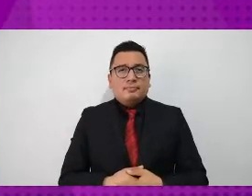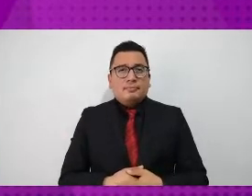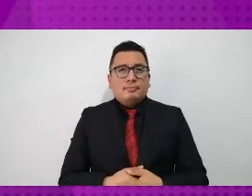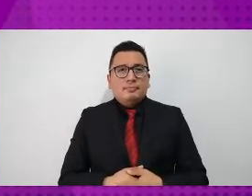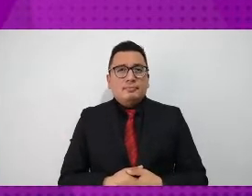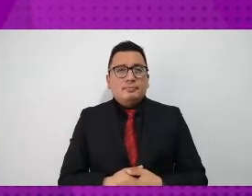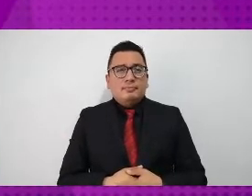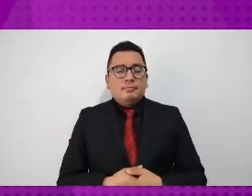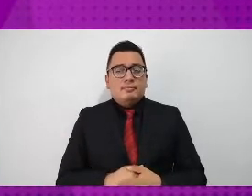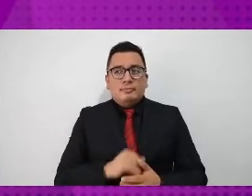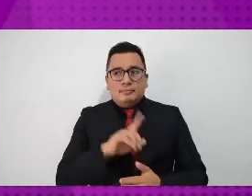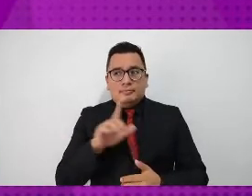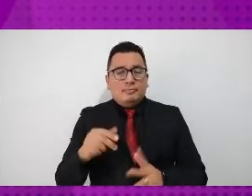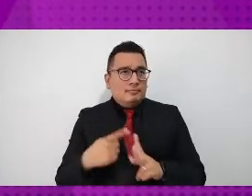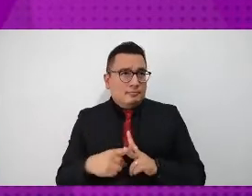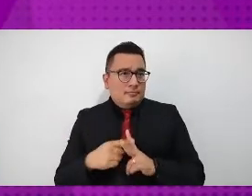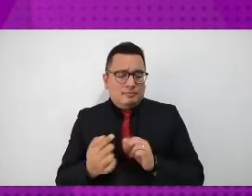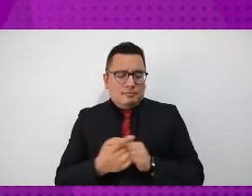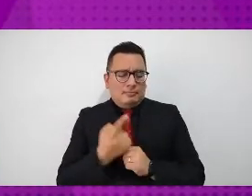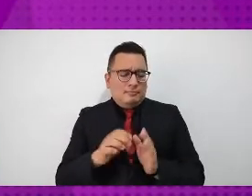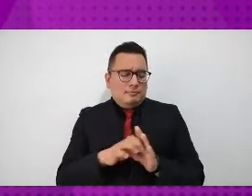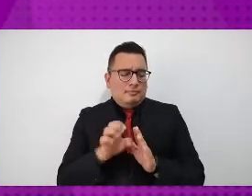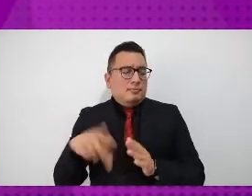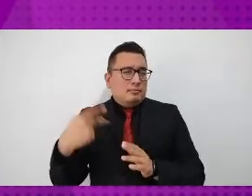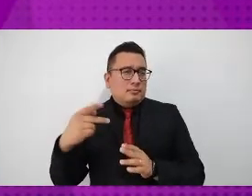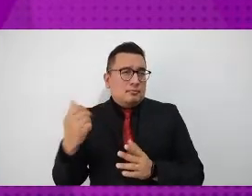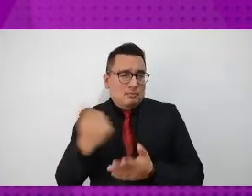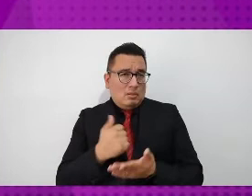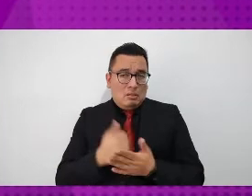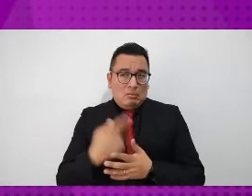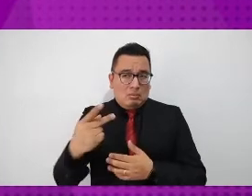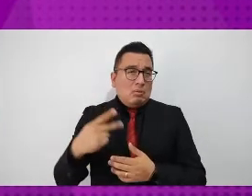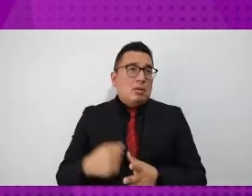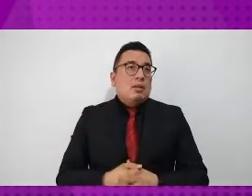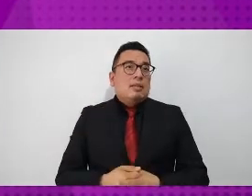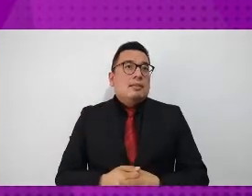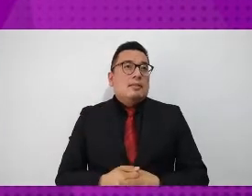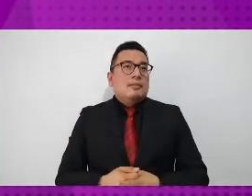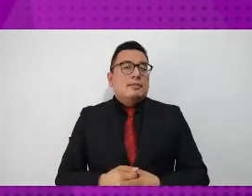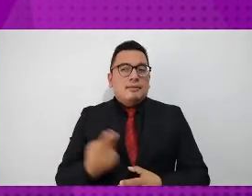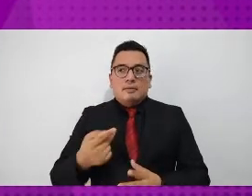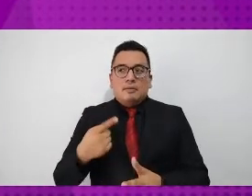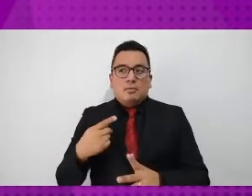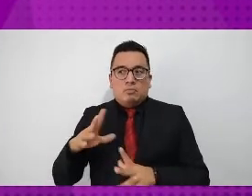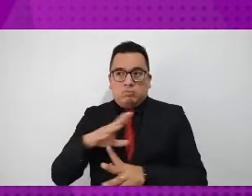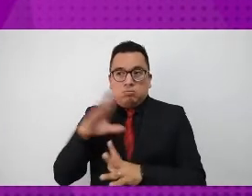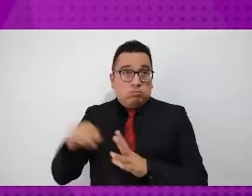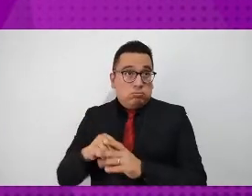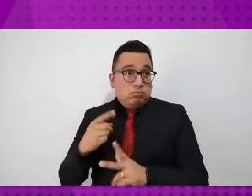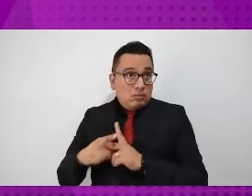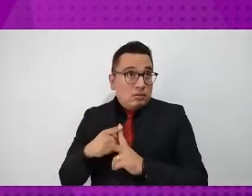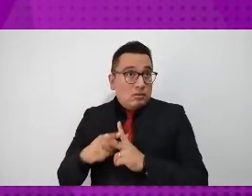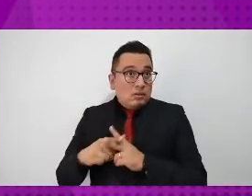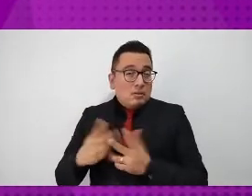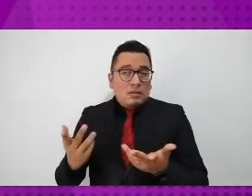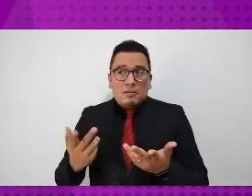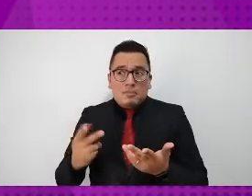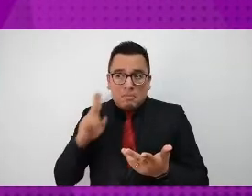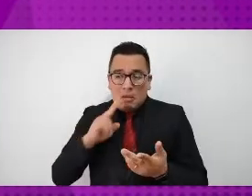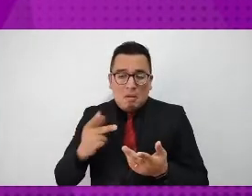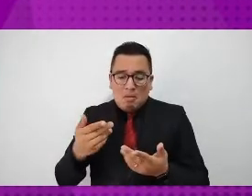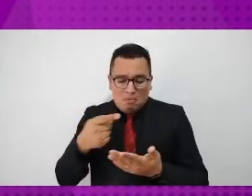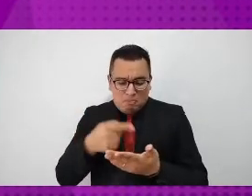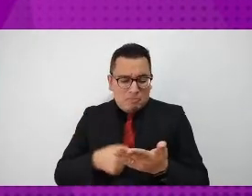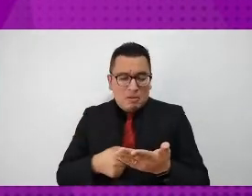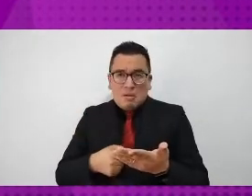realizó un cómputo porque en el caso de un municipio hubo cómputo un recuento total pues el